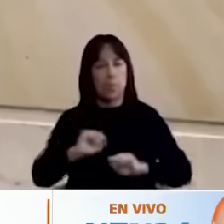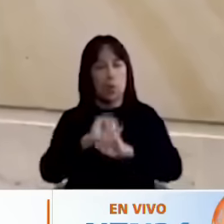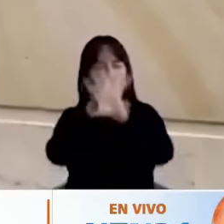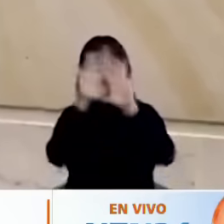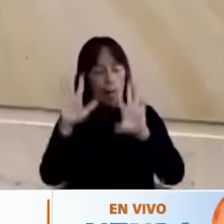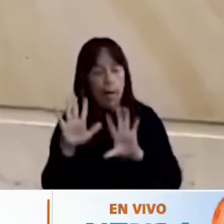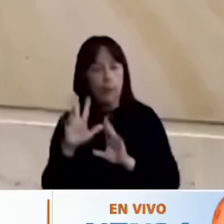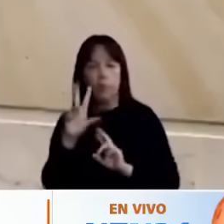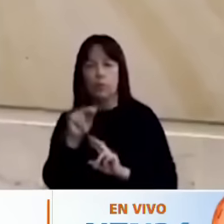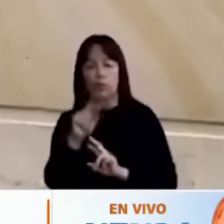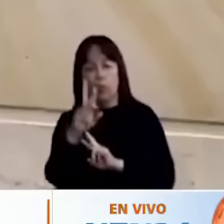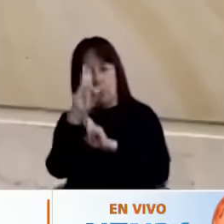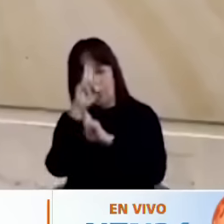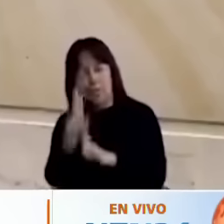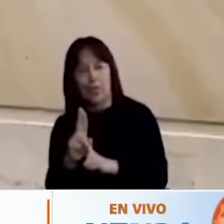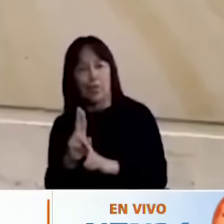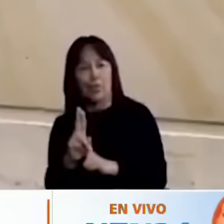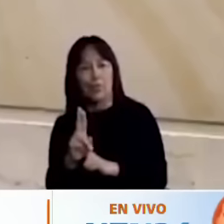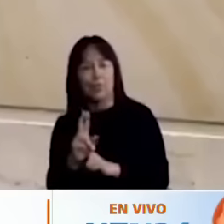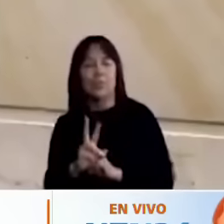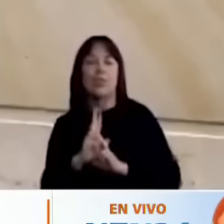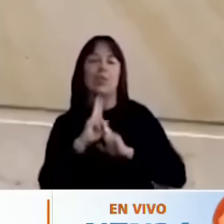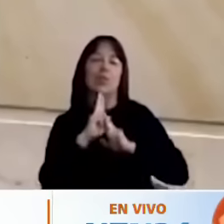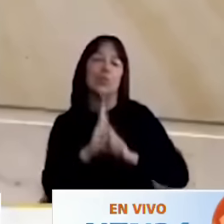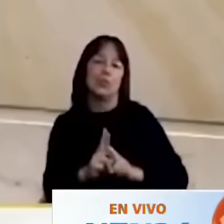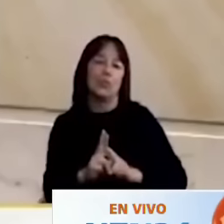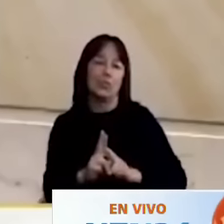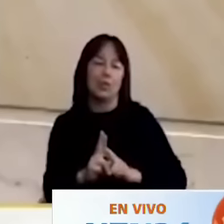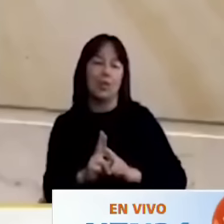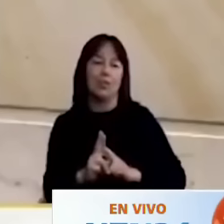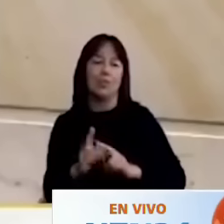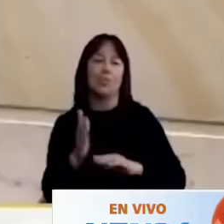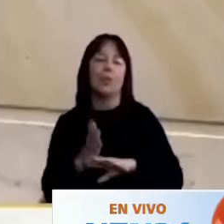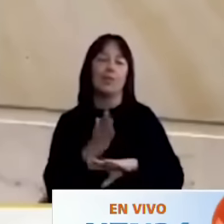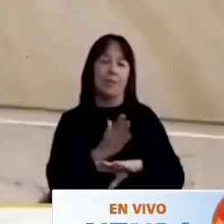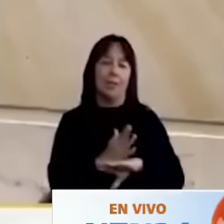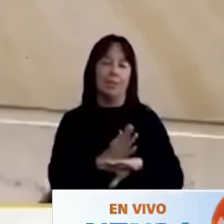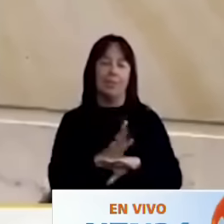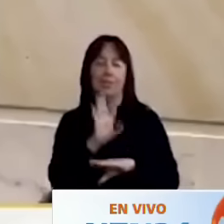reconocer los resultados hasta tanto se disipen esas dudas.